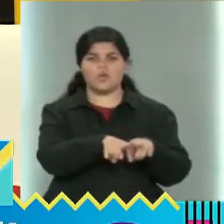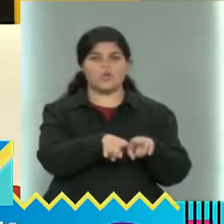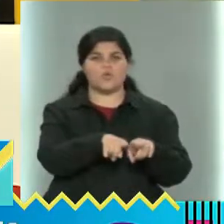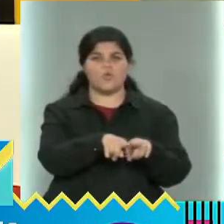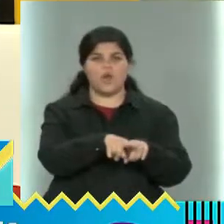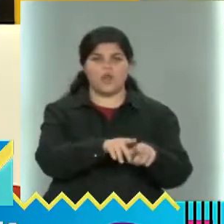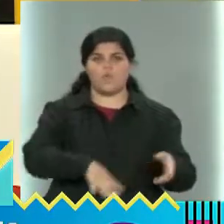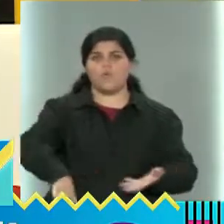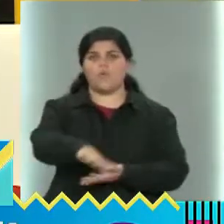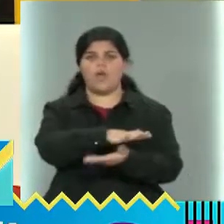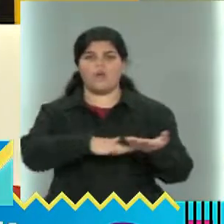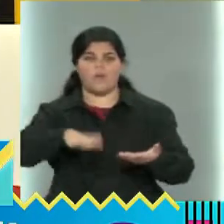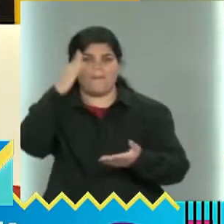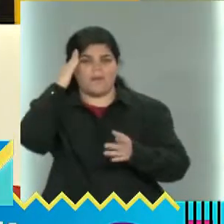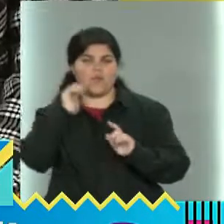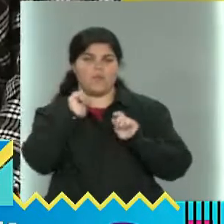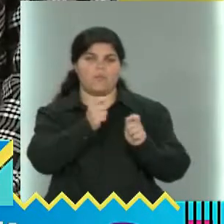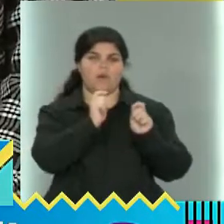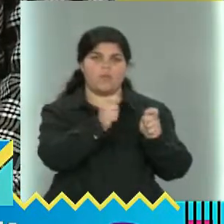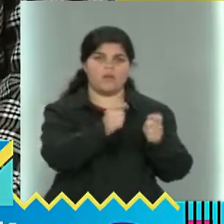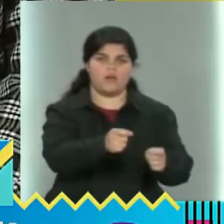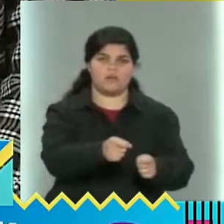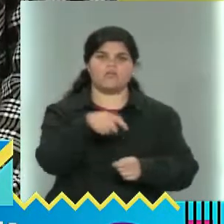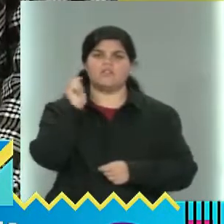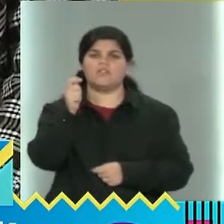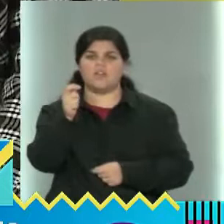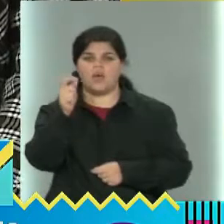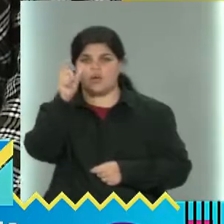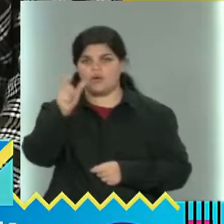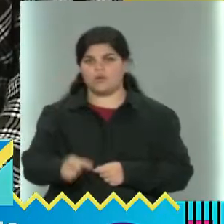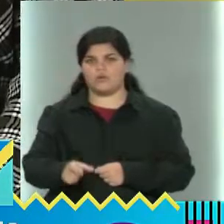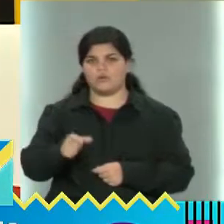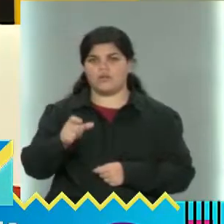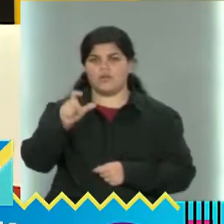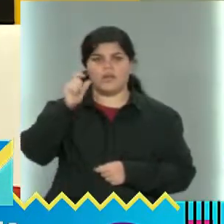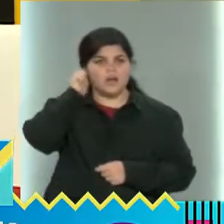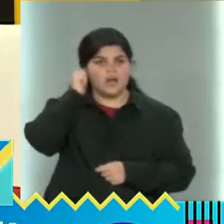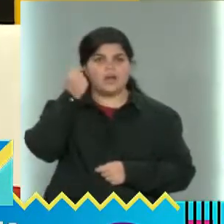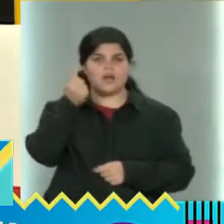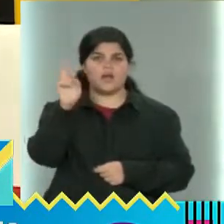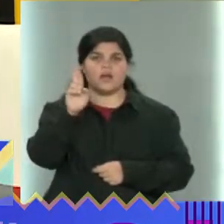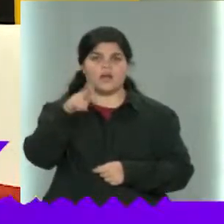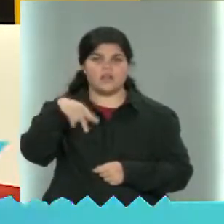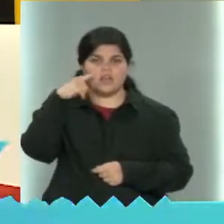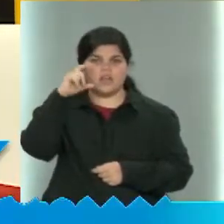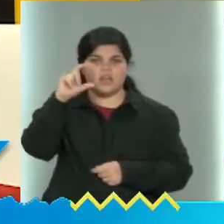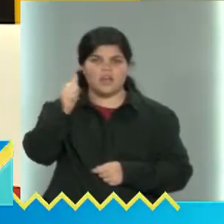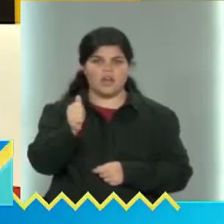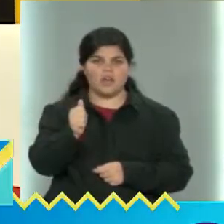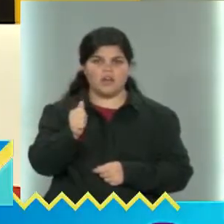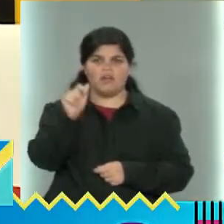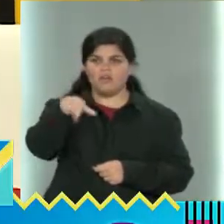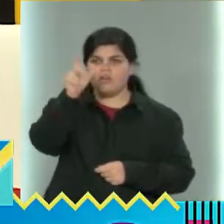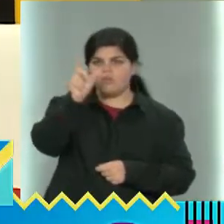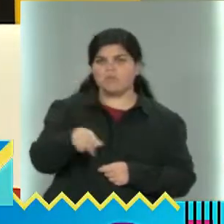de Guernica si Pablo Picasso no hubiera pintado Guernica? Se hubiera olvidado porque